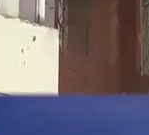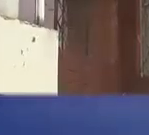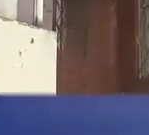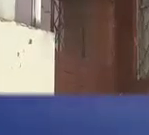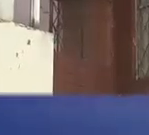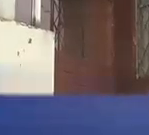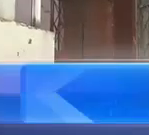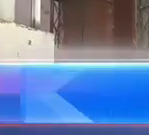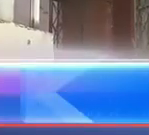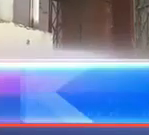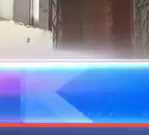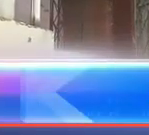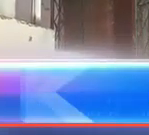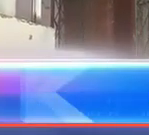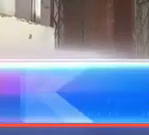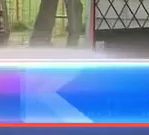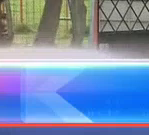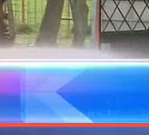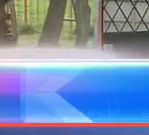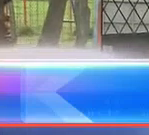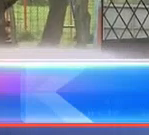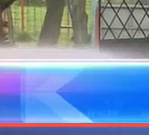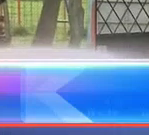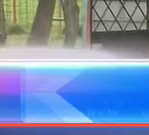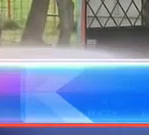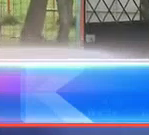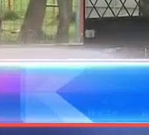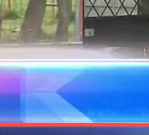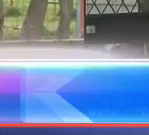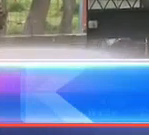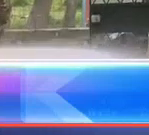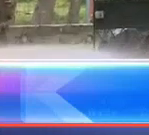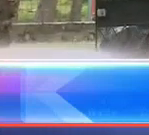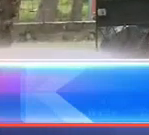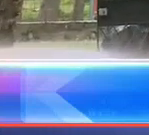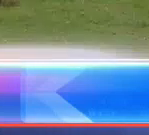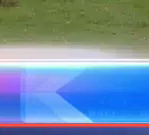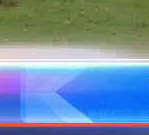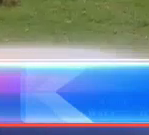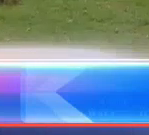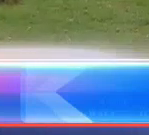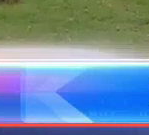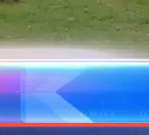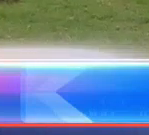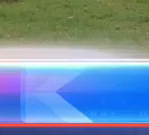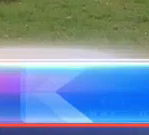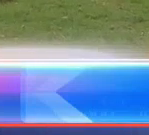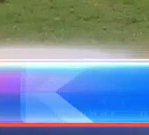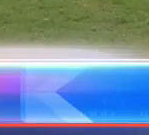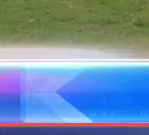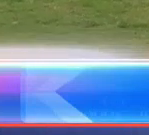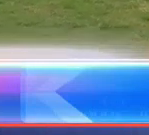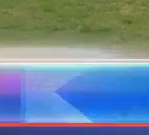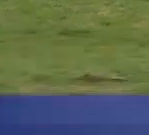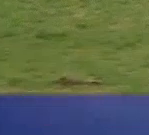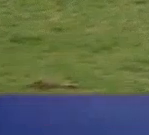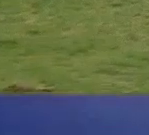Nuevo caso de femicidio. Un hombre usó un cuchillo para asesinar a su conviviente en el sur de Quito.